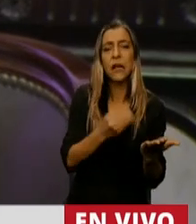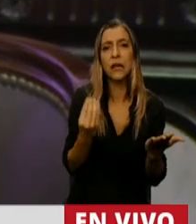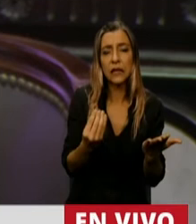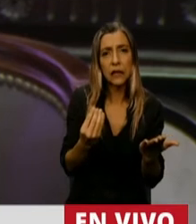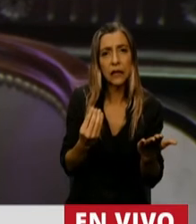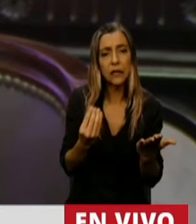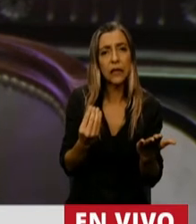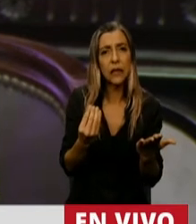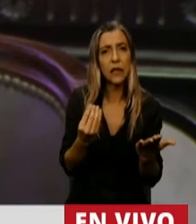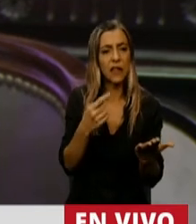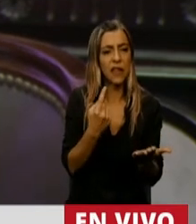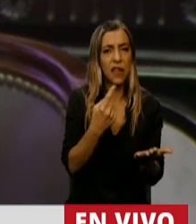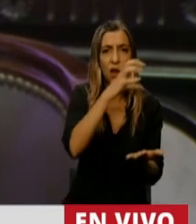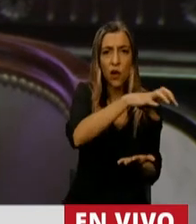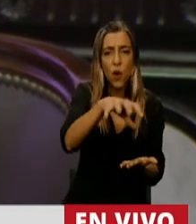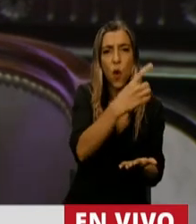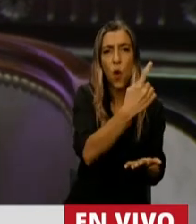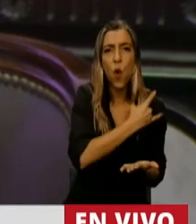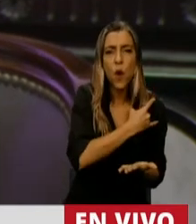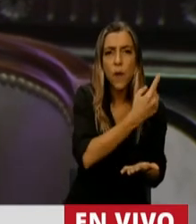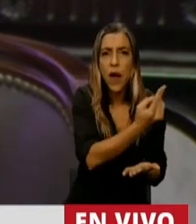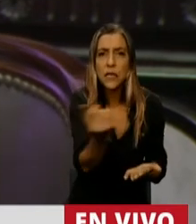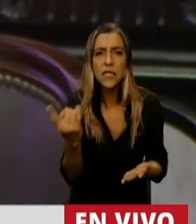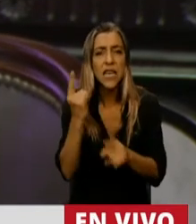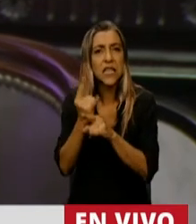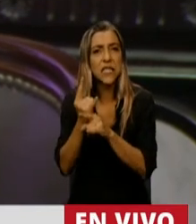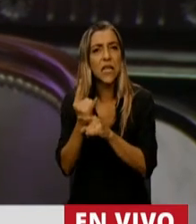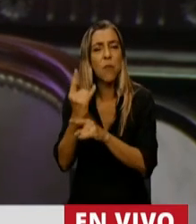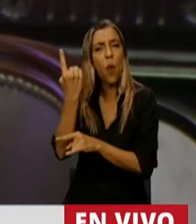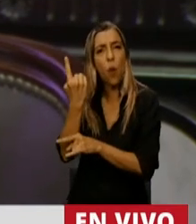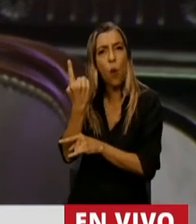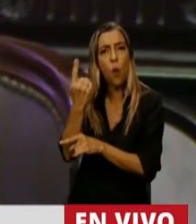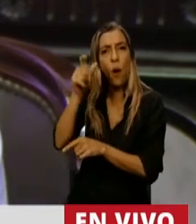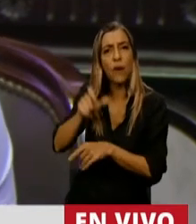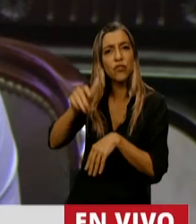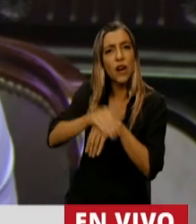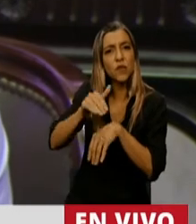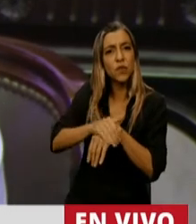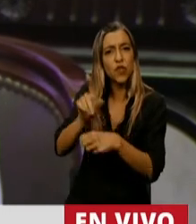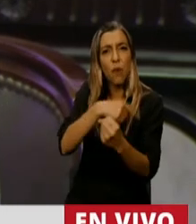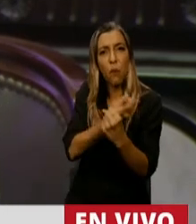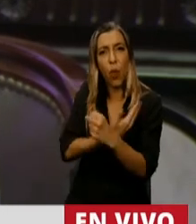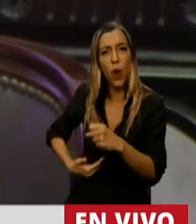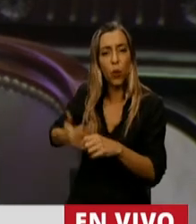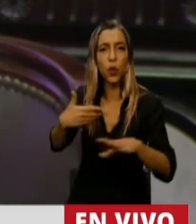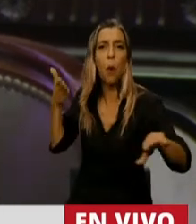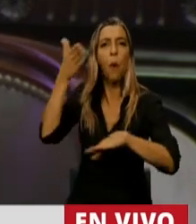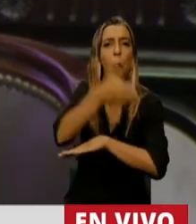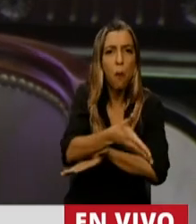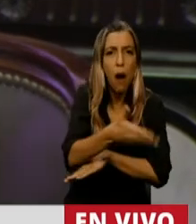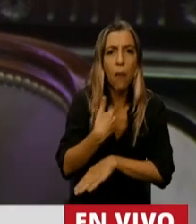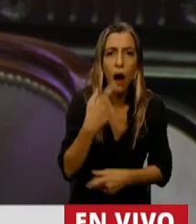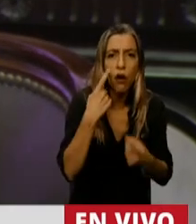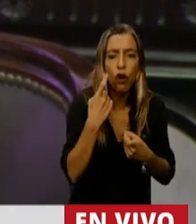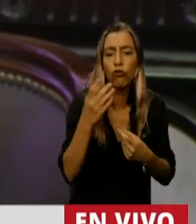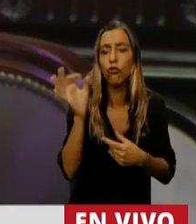a cada universidad vaya un síndico del Poder Ejecutivo. Cuando esto se le ocurrió al titular